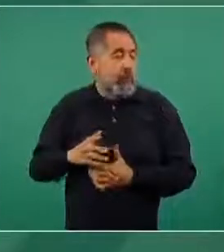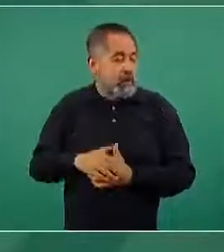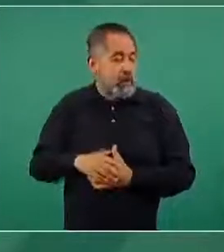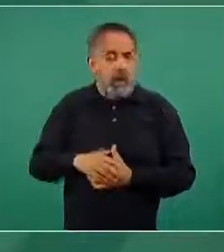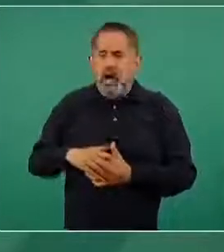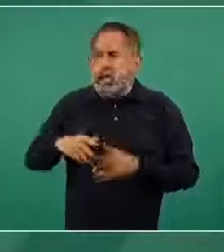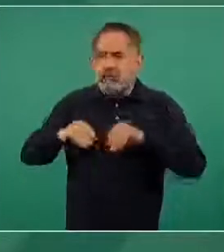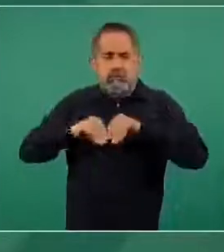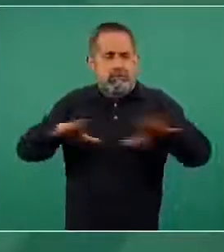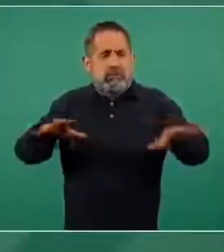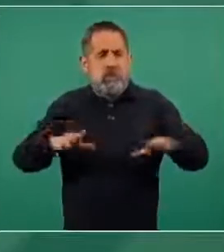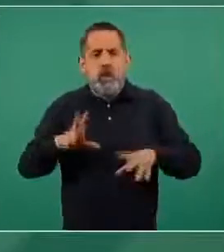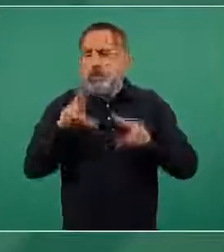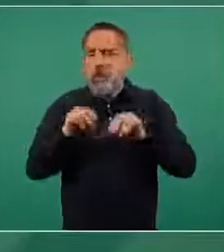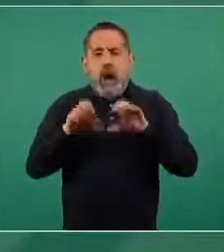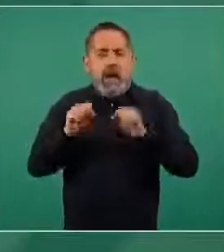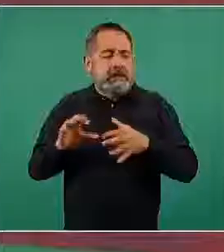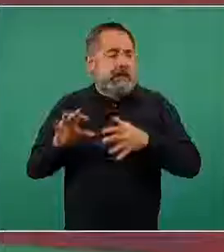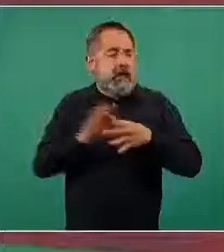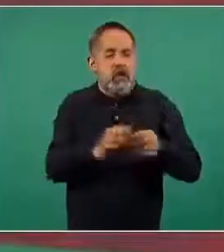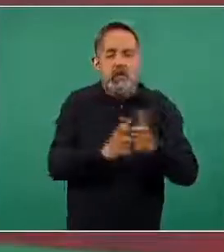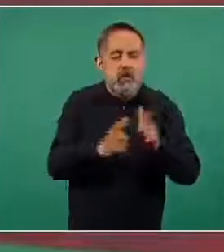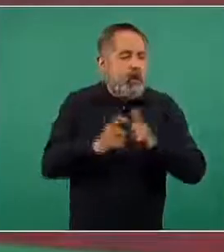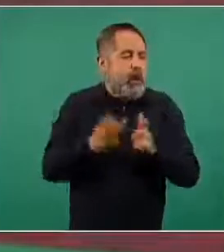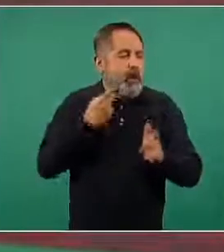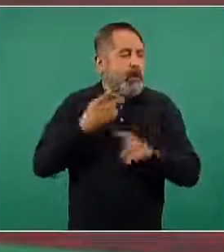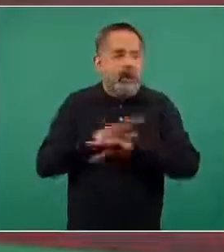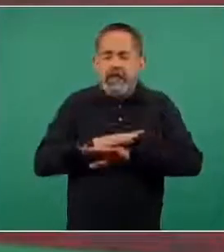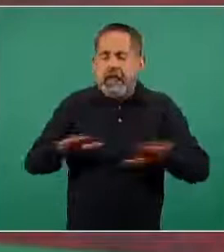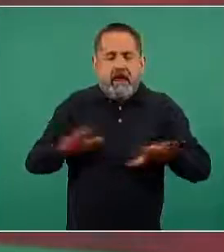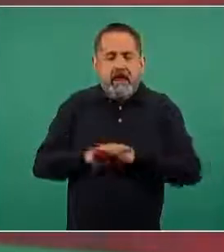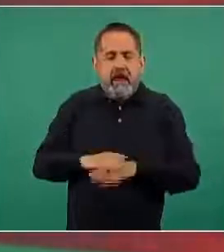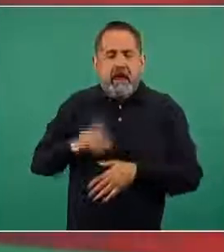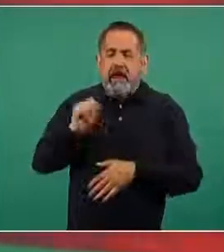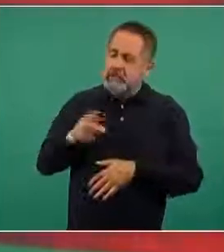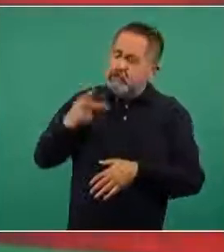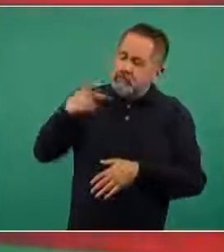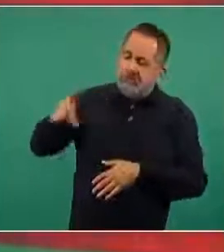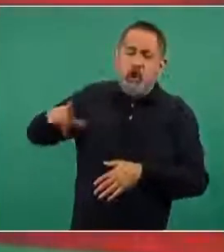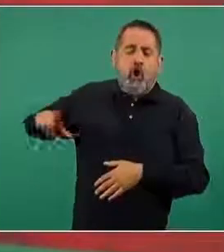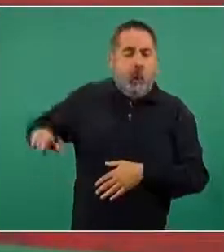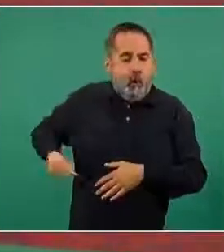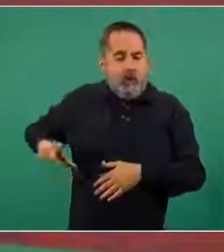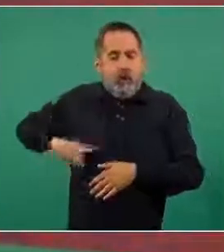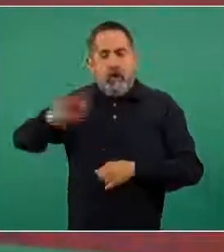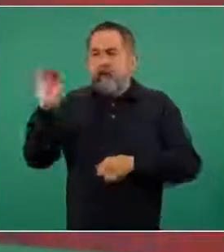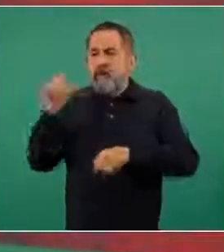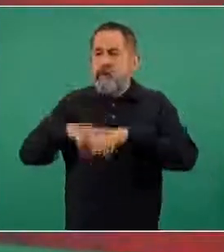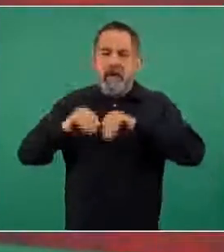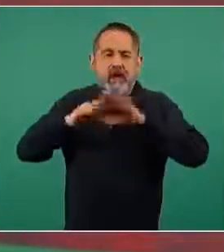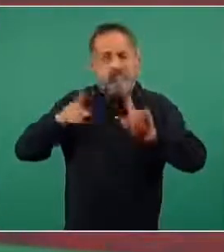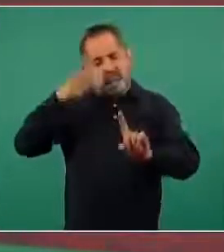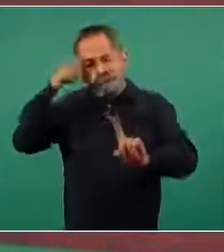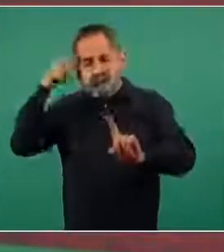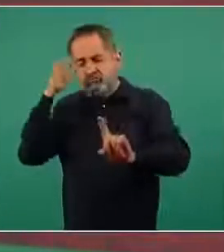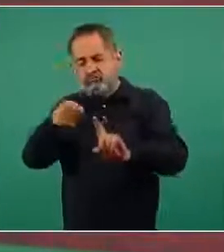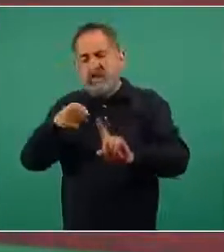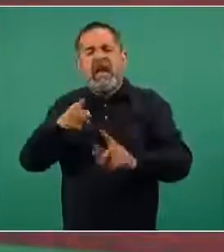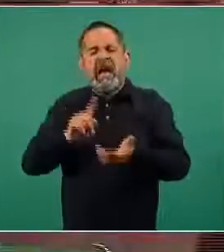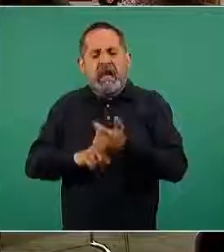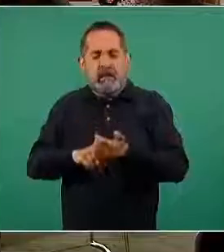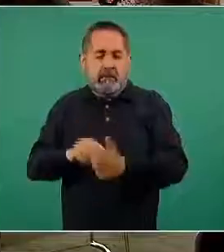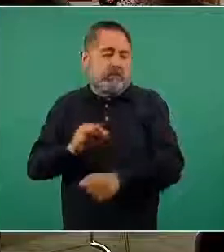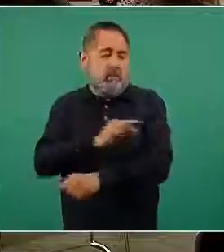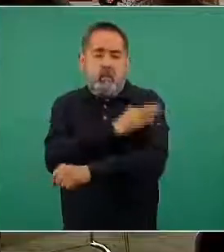programa público, ajeno a cualquier partido político, su uso queda restringido a los fines del programa, y los fines del programa